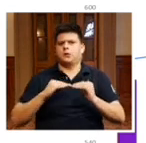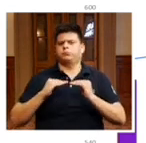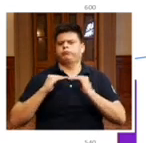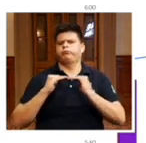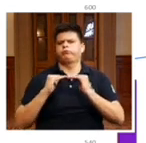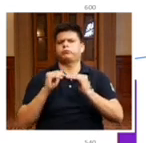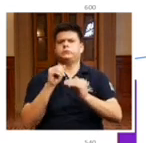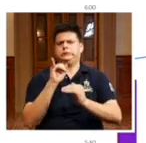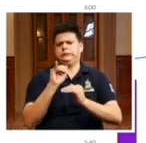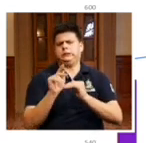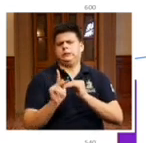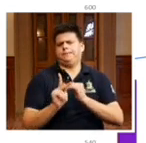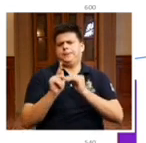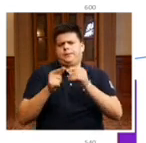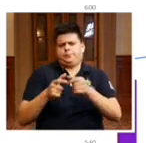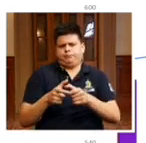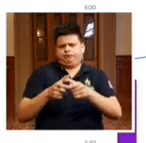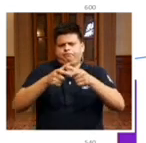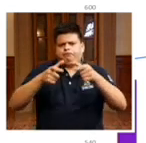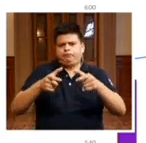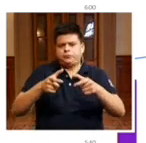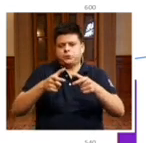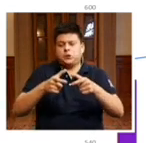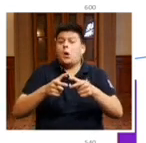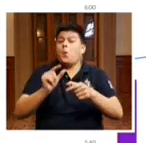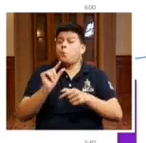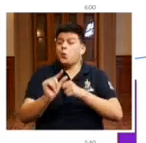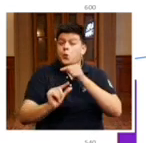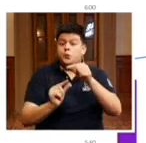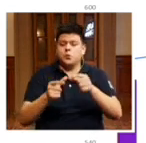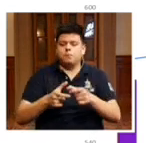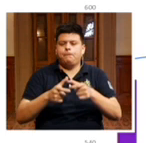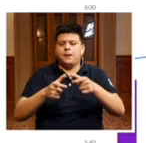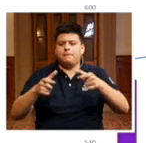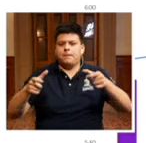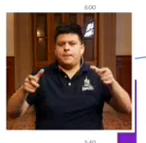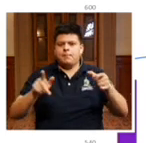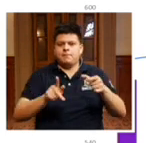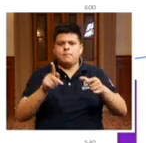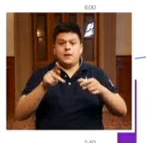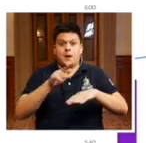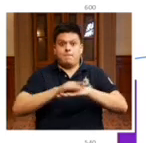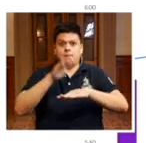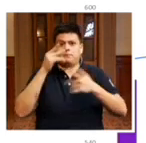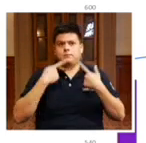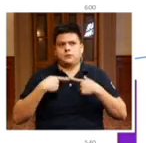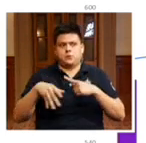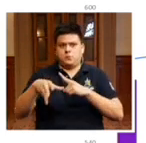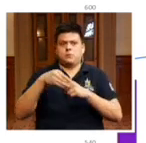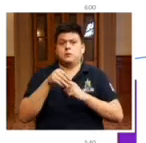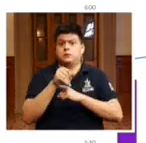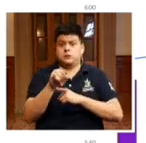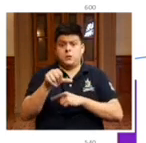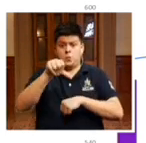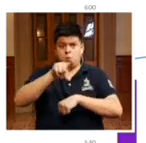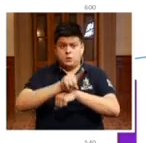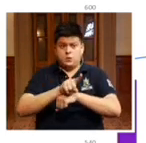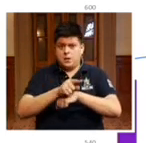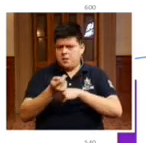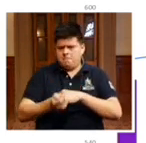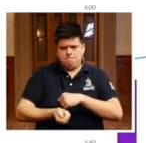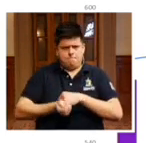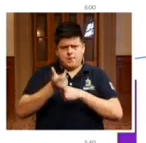un repunte en los casos muy gradual, pero es un repunte en los casos. El día de hoy es el primer día después